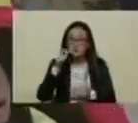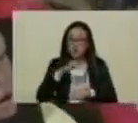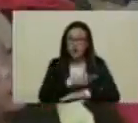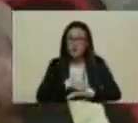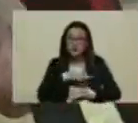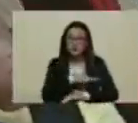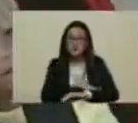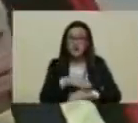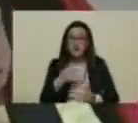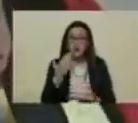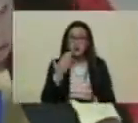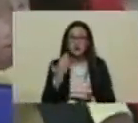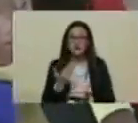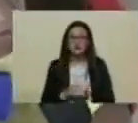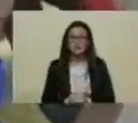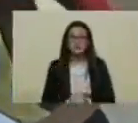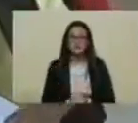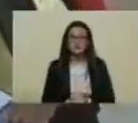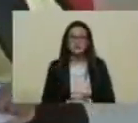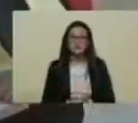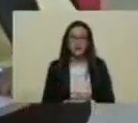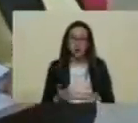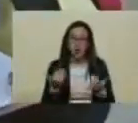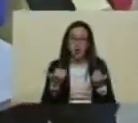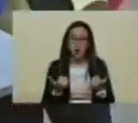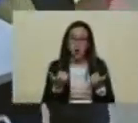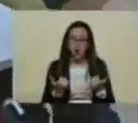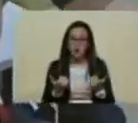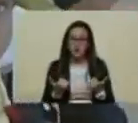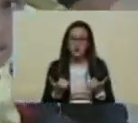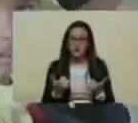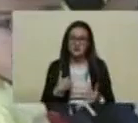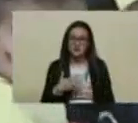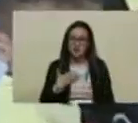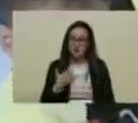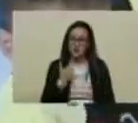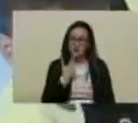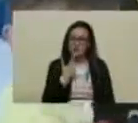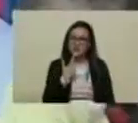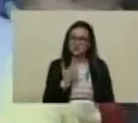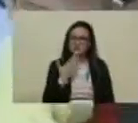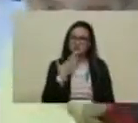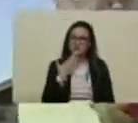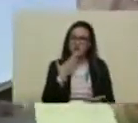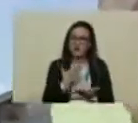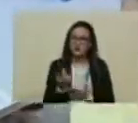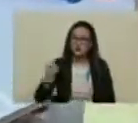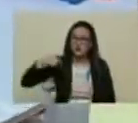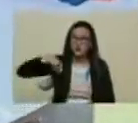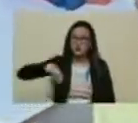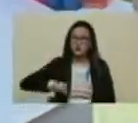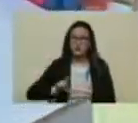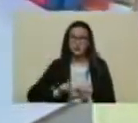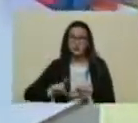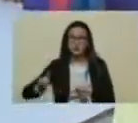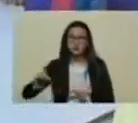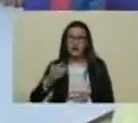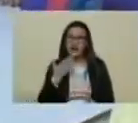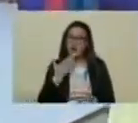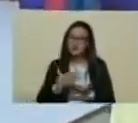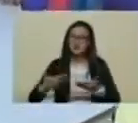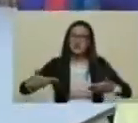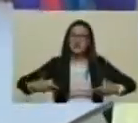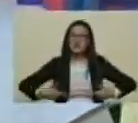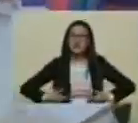La Ponderosa. Nosotros hoy, querido presidente, también le queremos decir que gracias a la inversión suya, gracias al esfuerzo